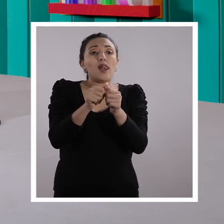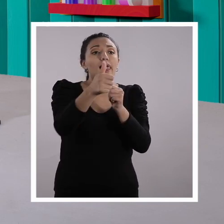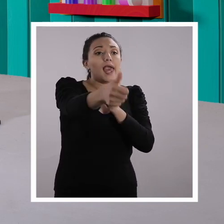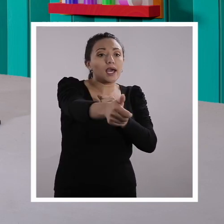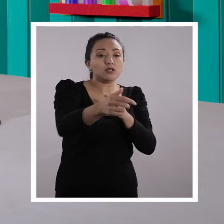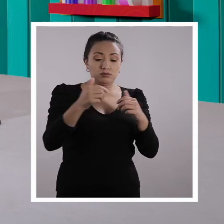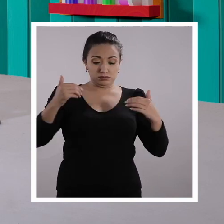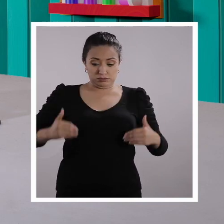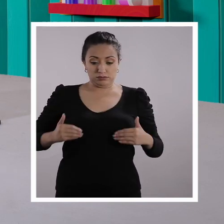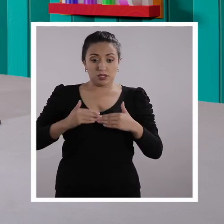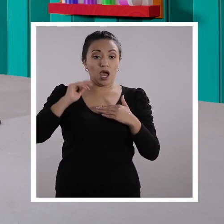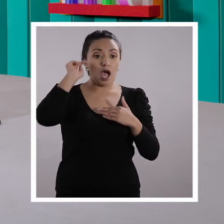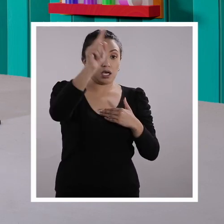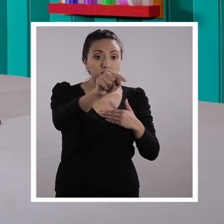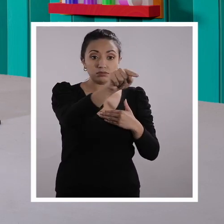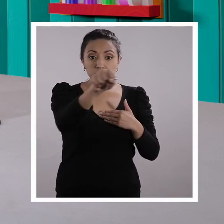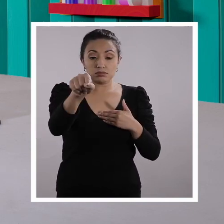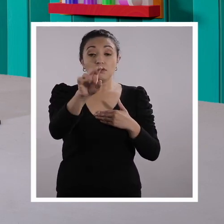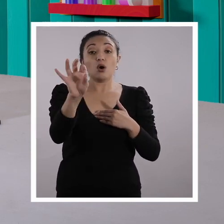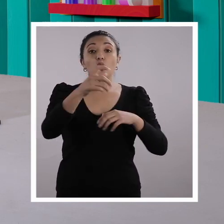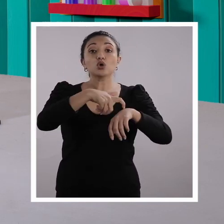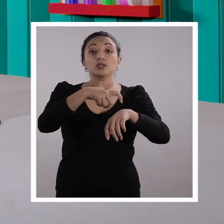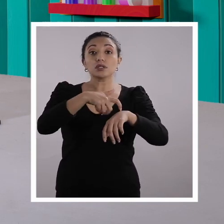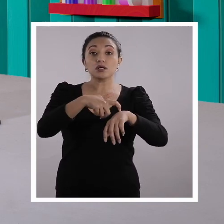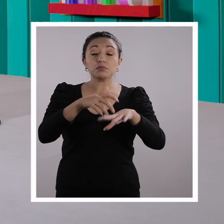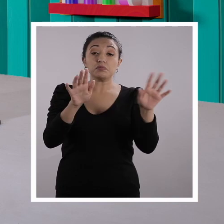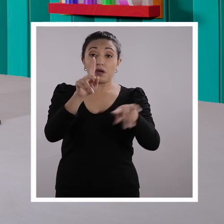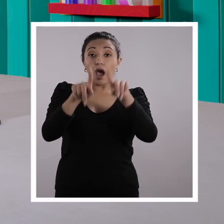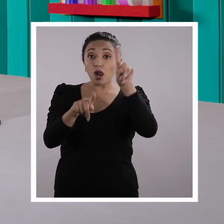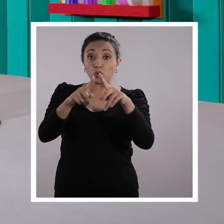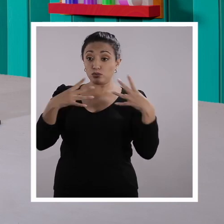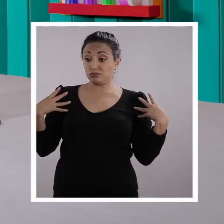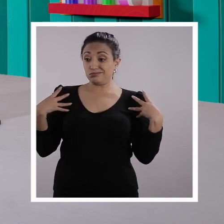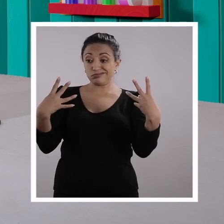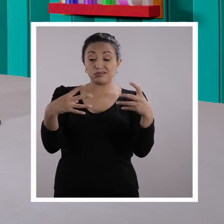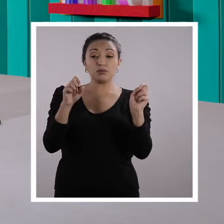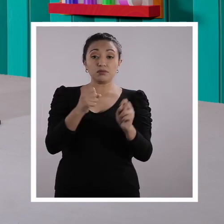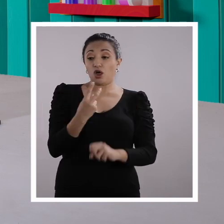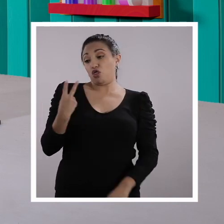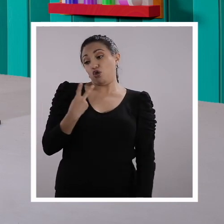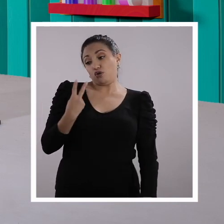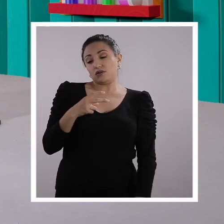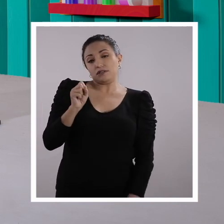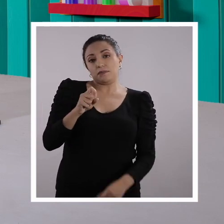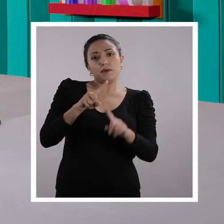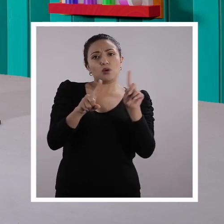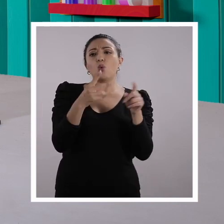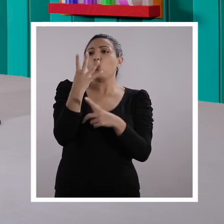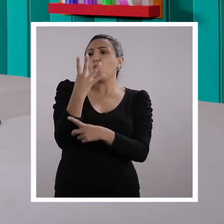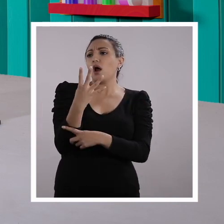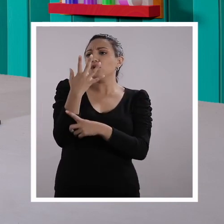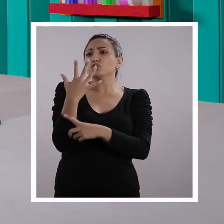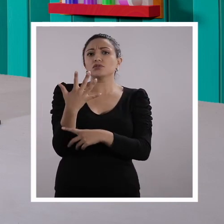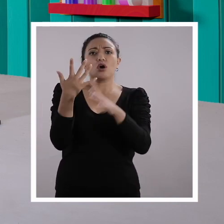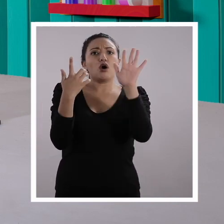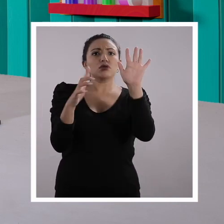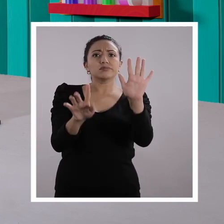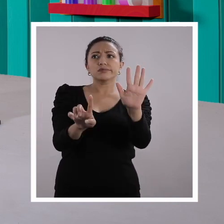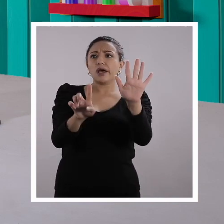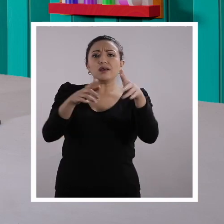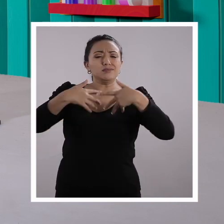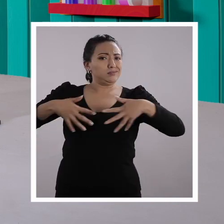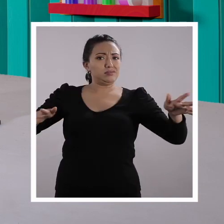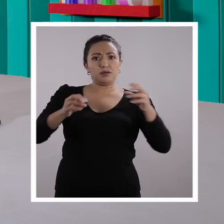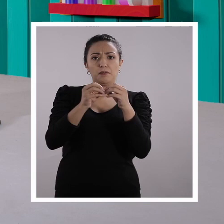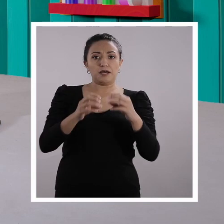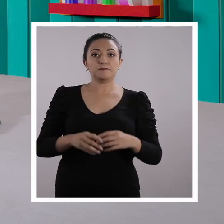la distancia que queremos recorrer y lo bueno es que pueden ser varios participantes no sólo dos en este caso estamos panchillo pero pueden hacerlo con